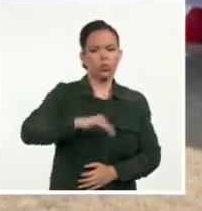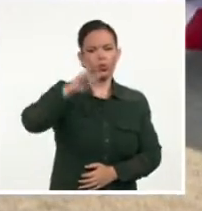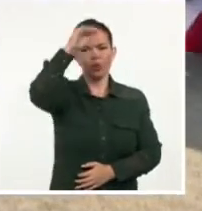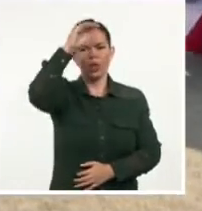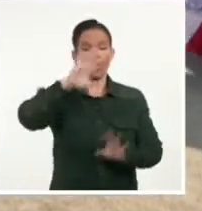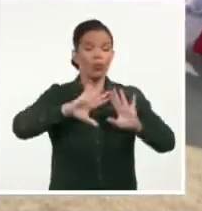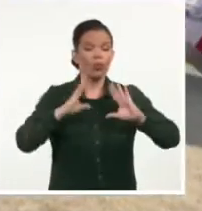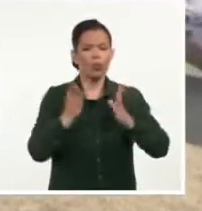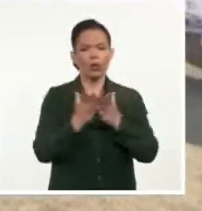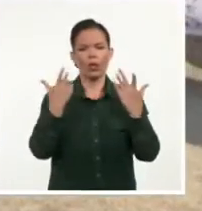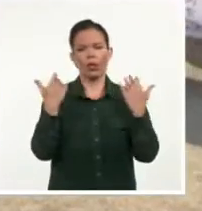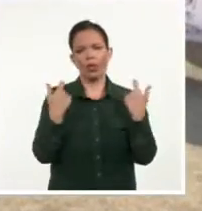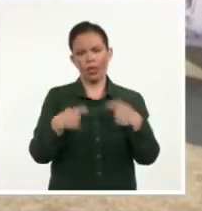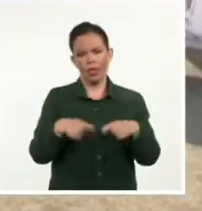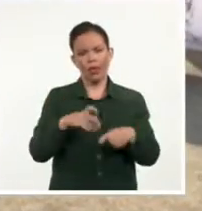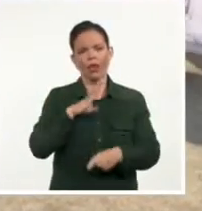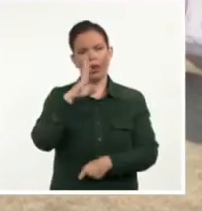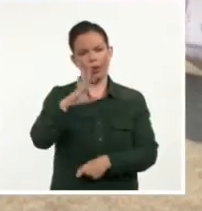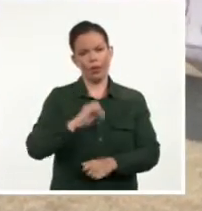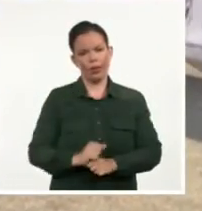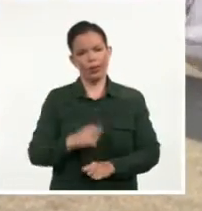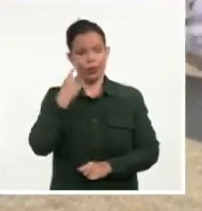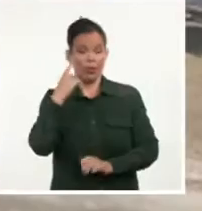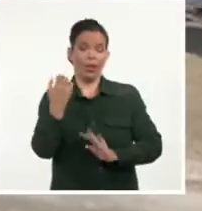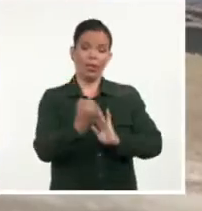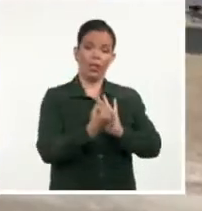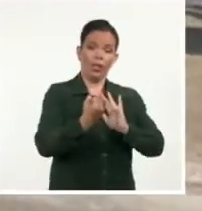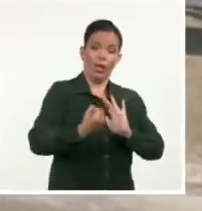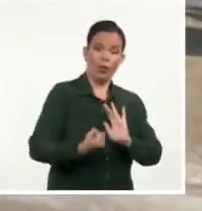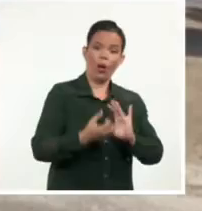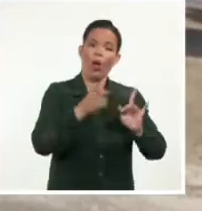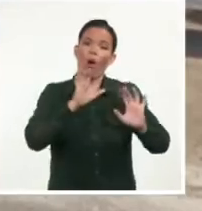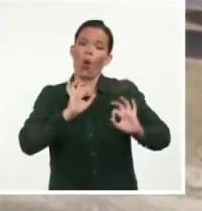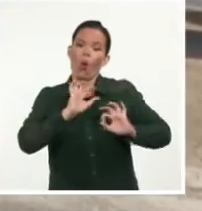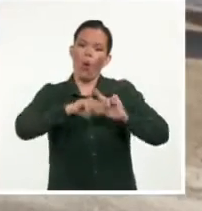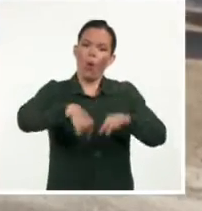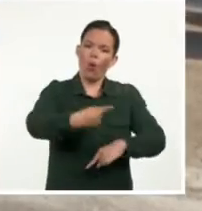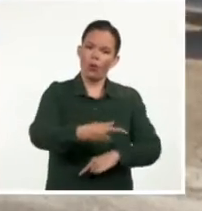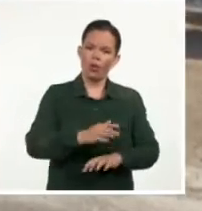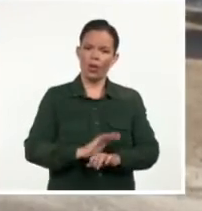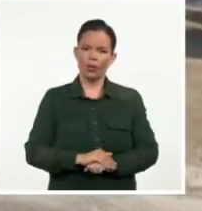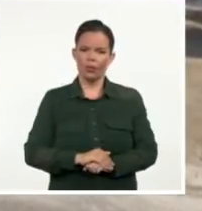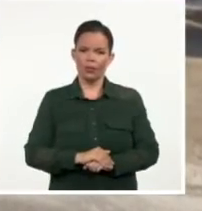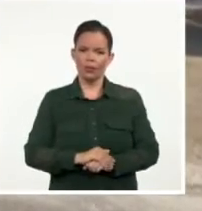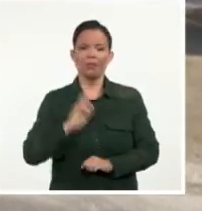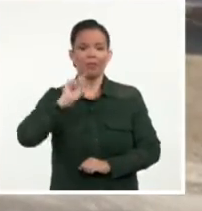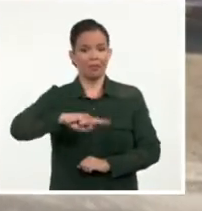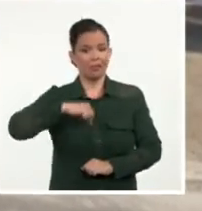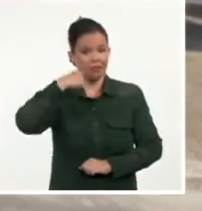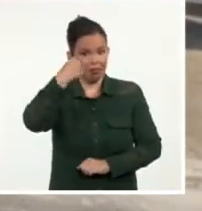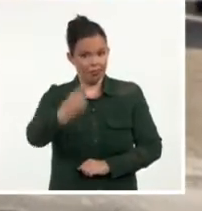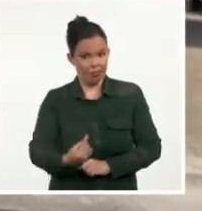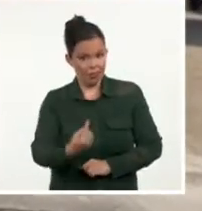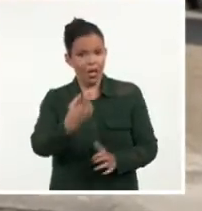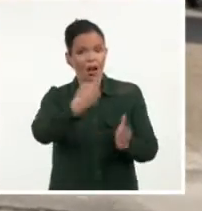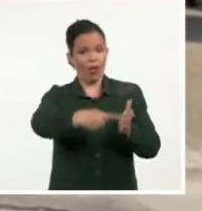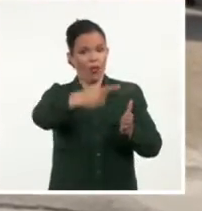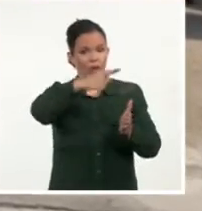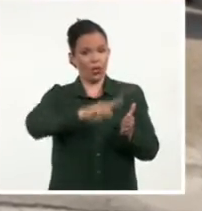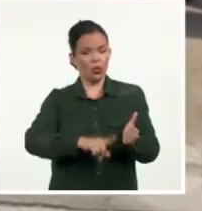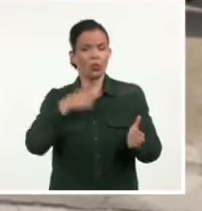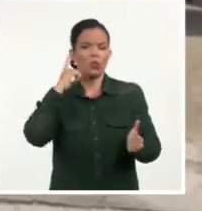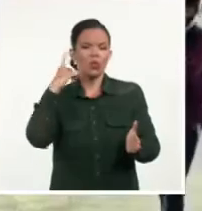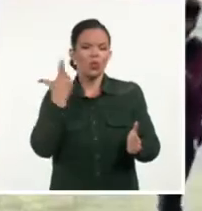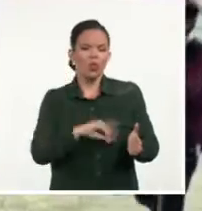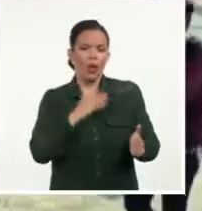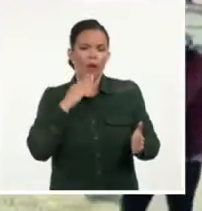la propuesta constitucional ha polarizado a gran parte del país. Y a menos de 24 horas de la cita en las urnas, no se prevé una clara